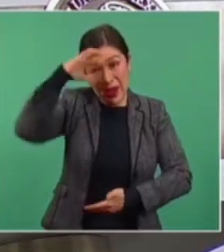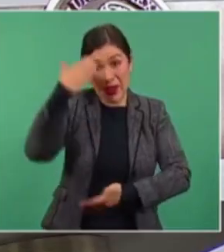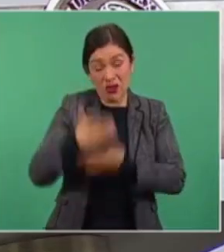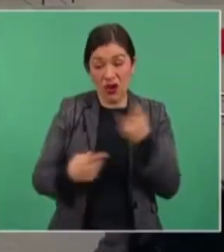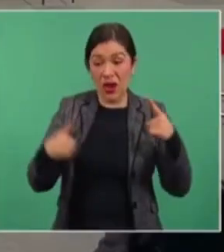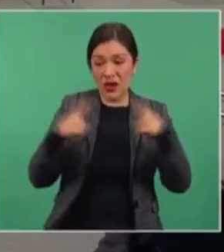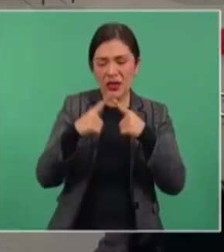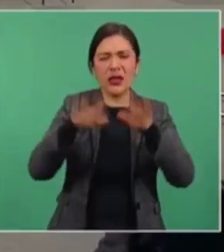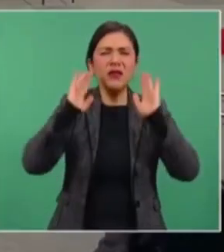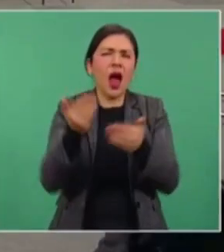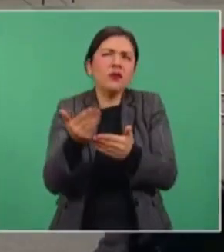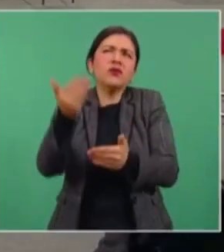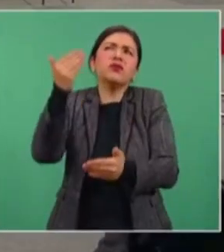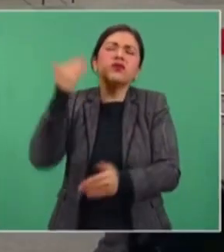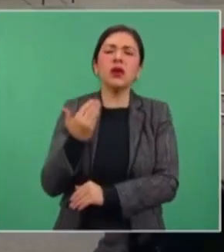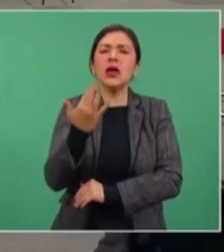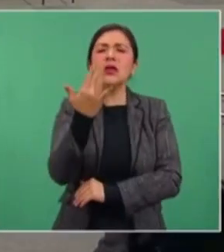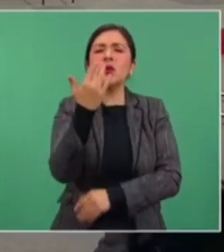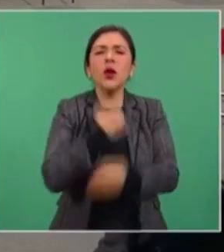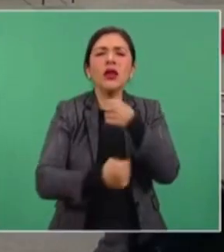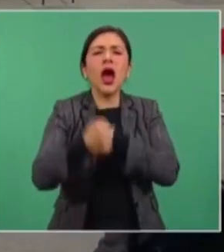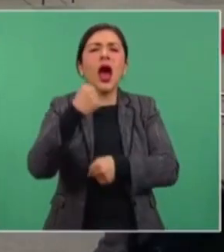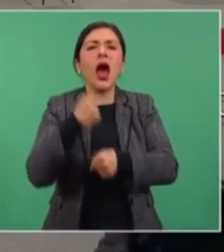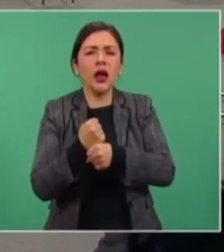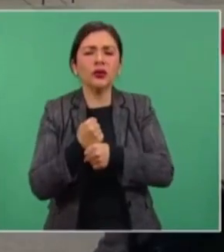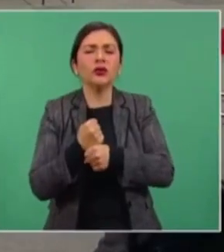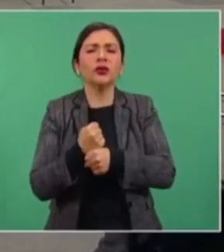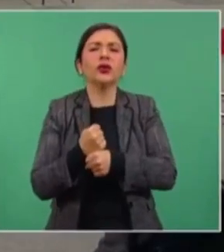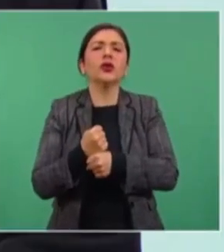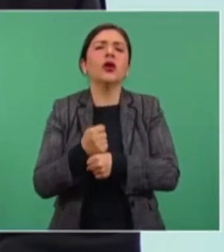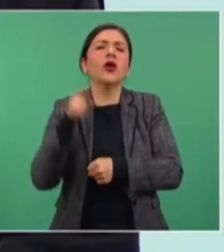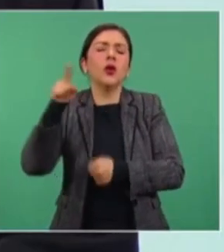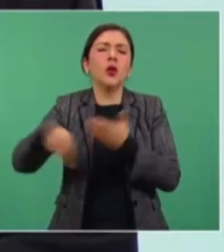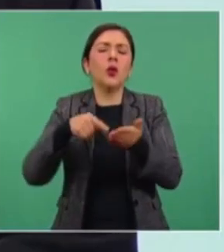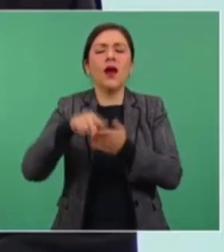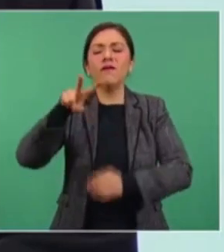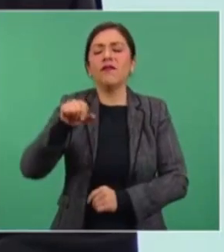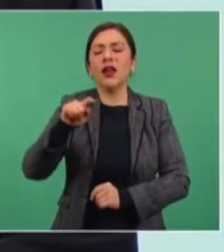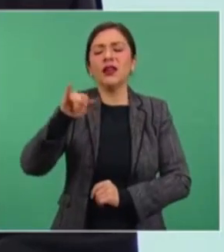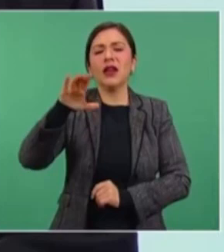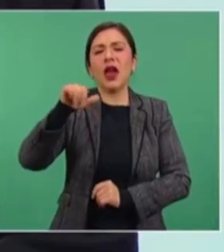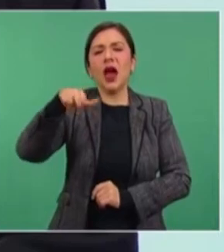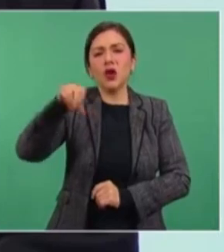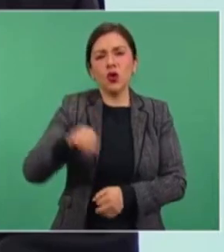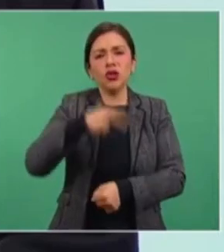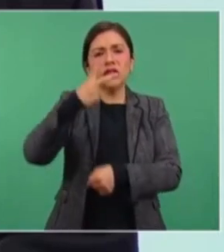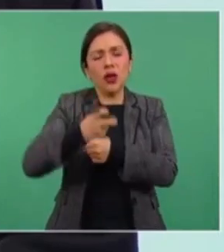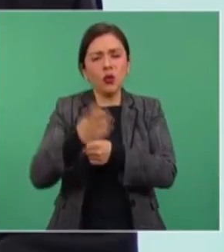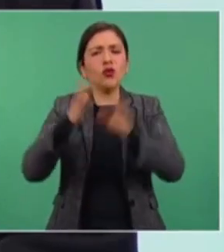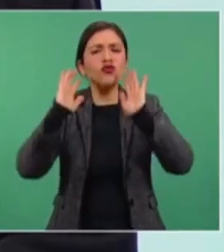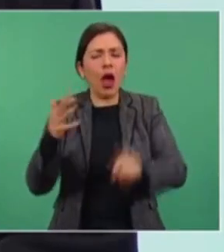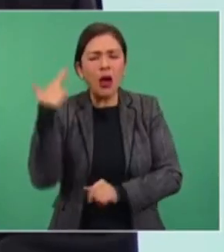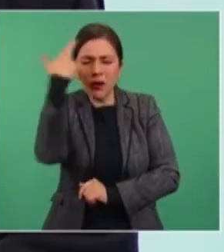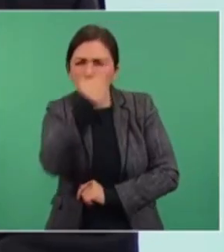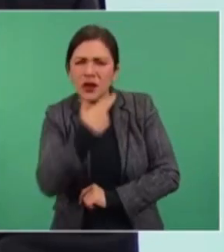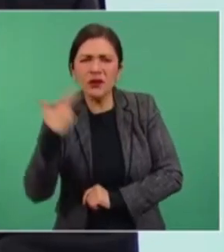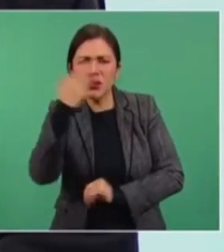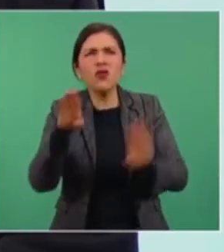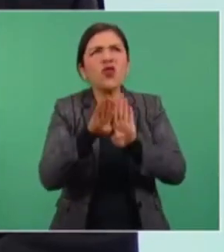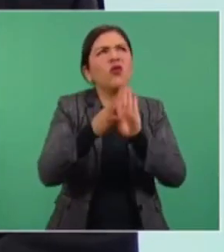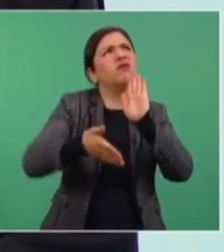50 años, en su Concilio Ecuménico Vaticano II, revisó sus